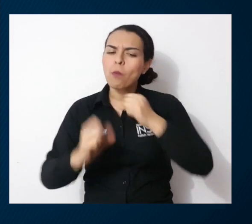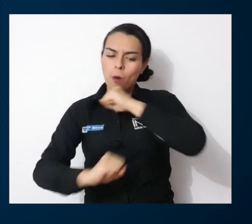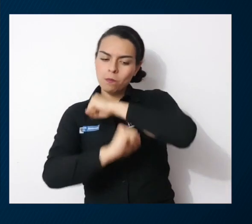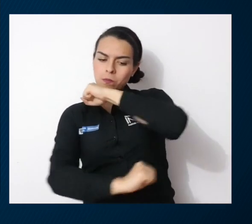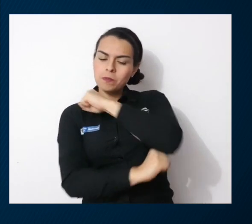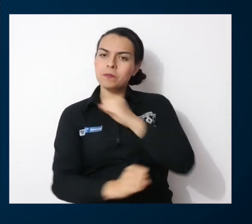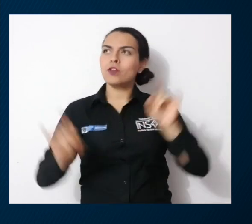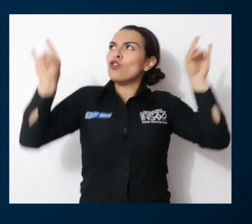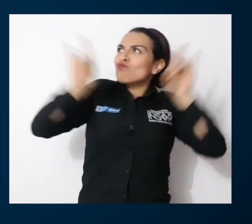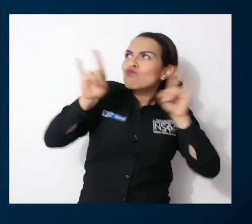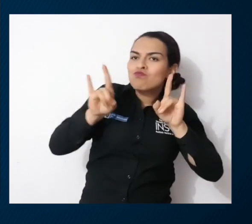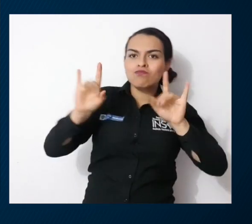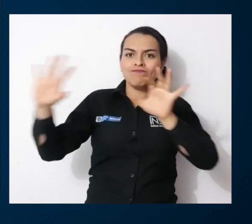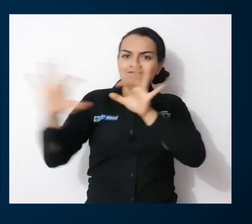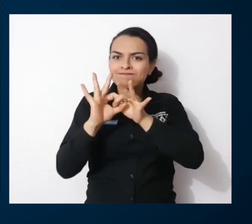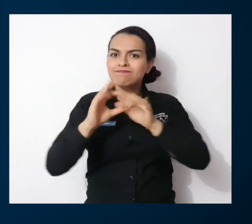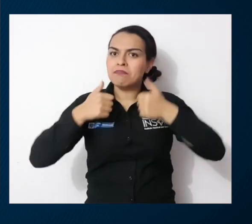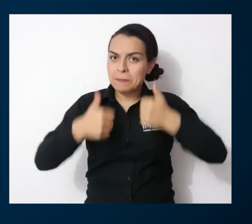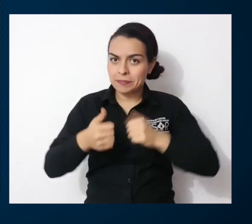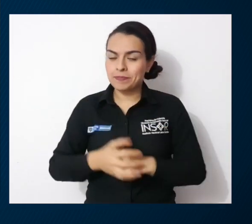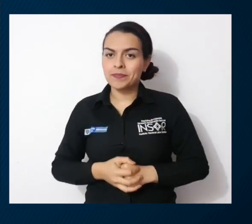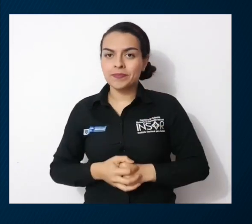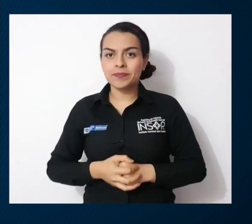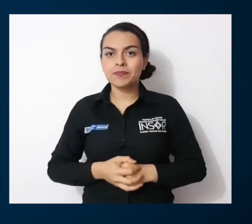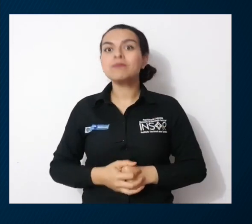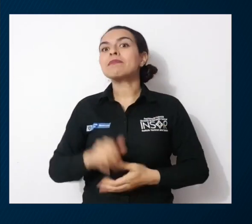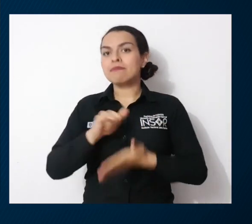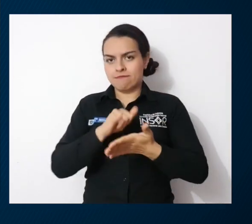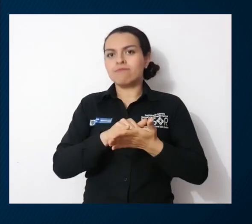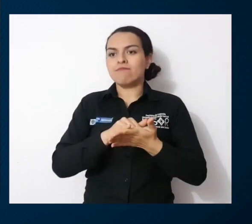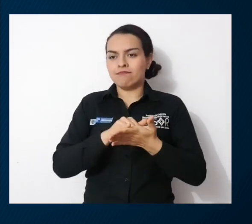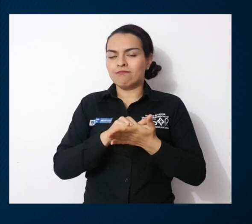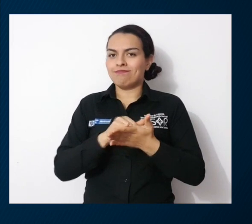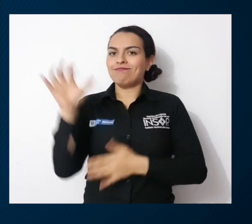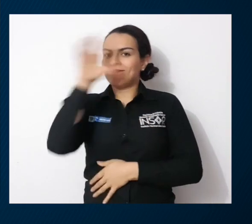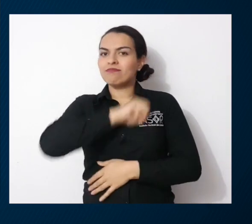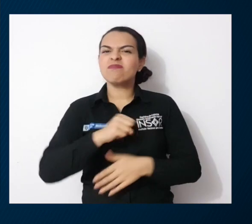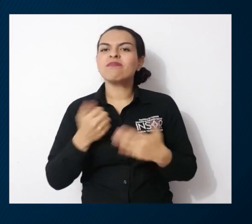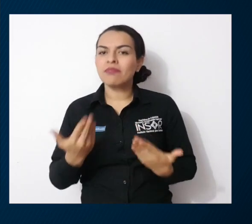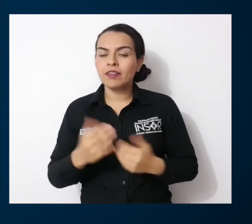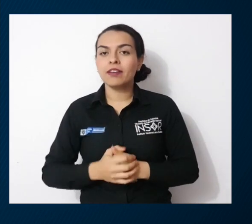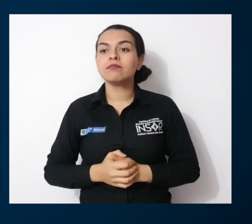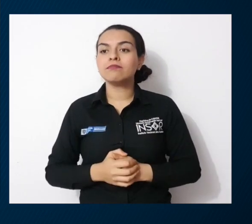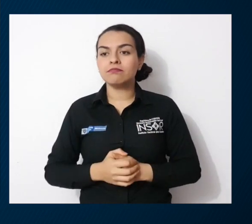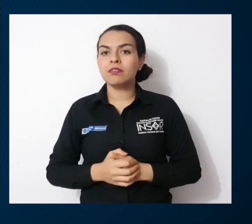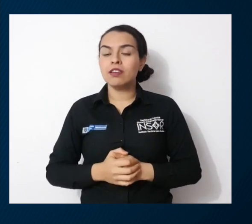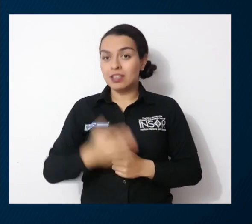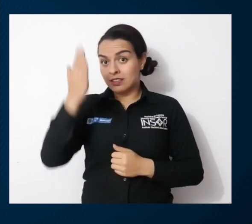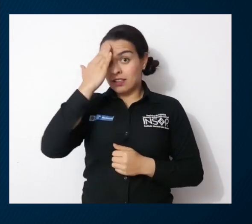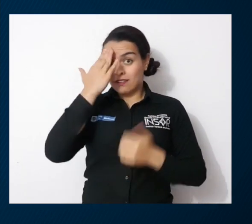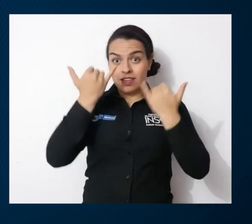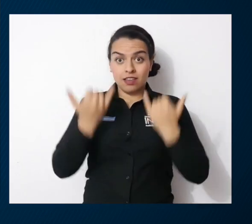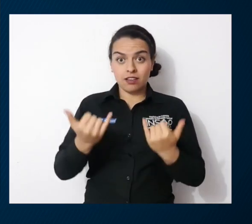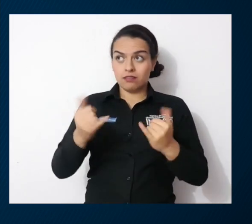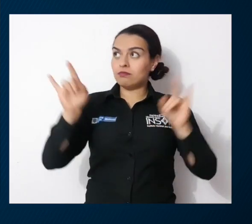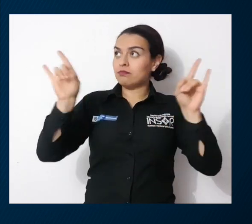de conectividad. Esto ya nos pone en evidencia que establecer conexiones